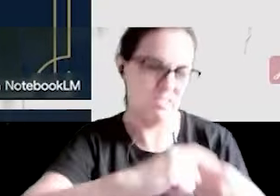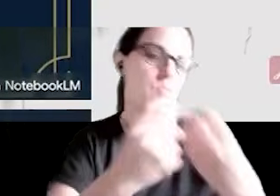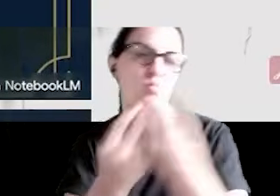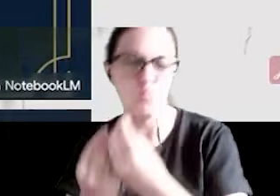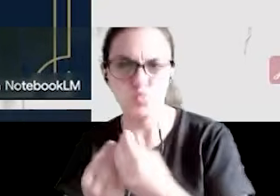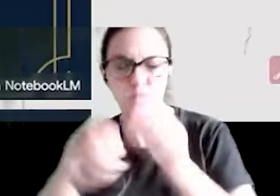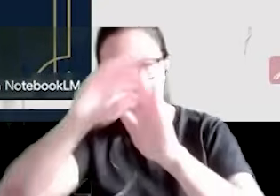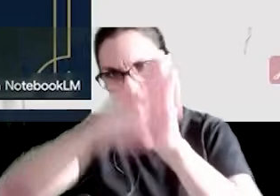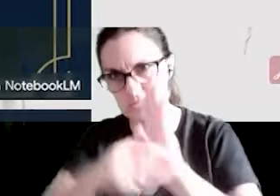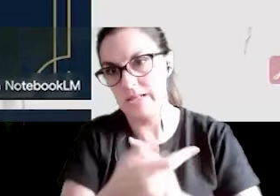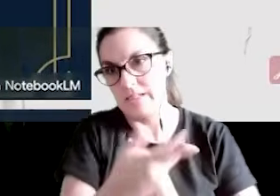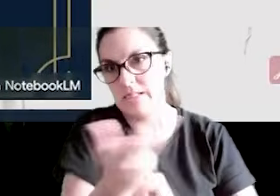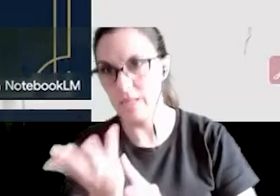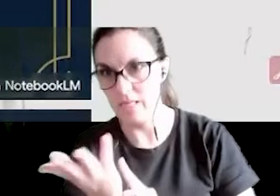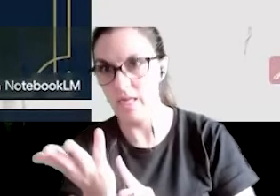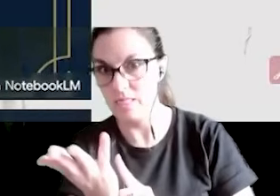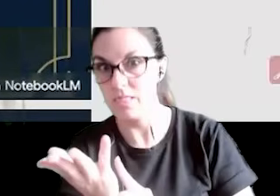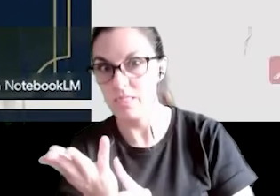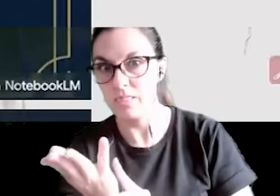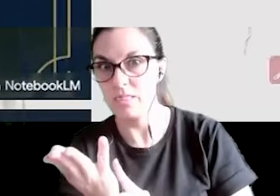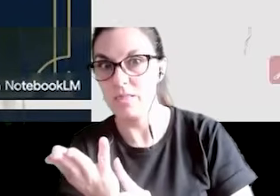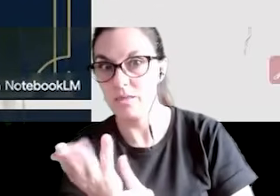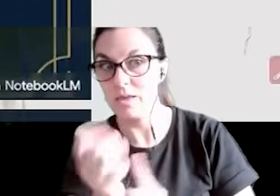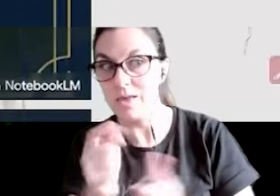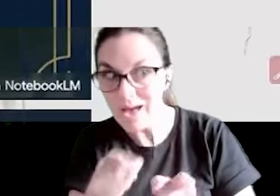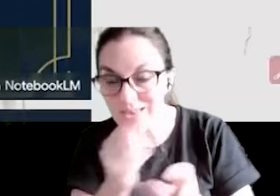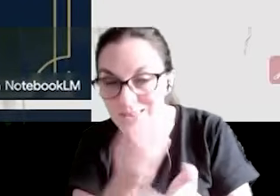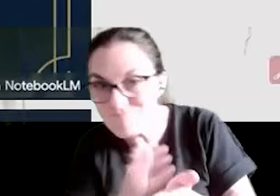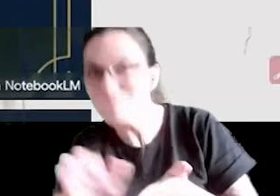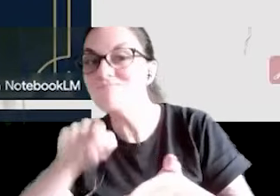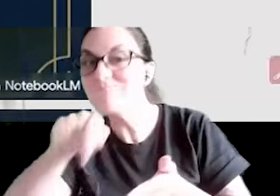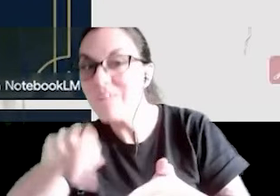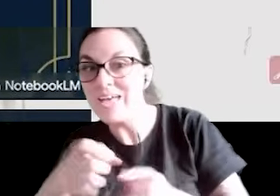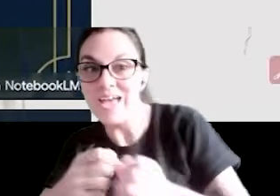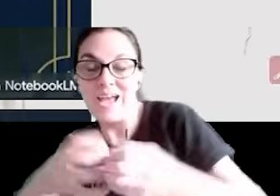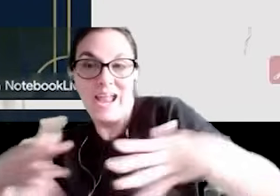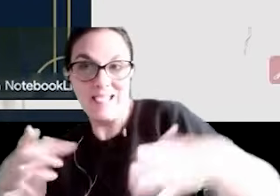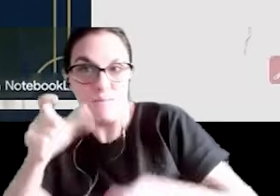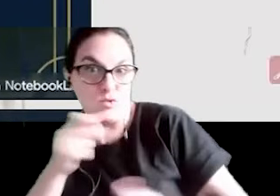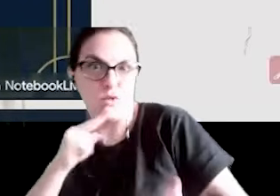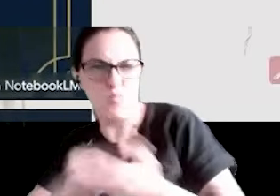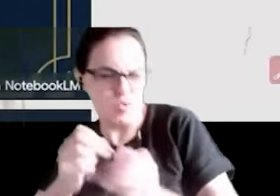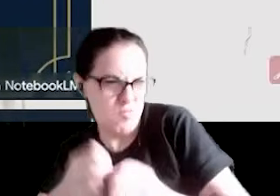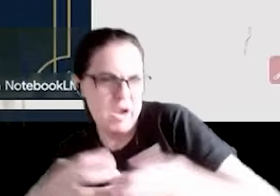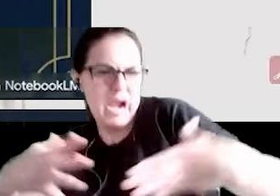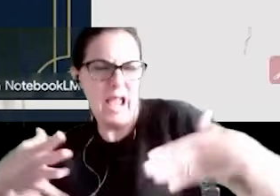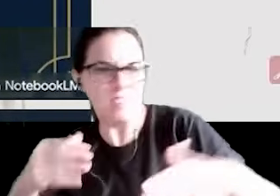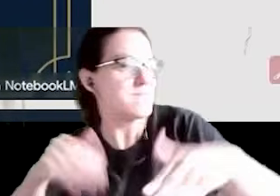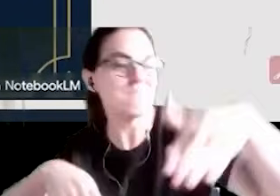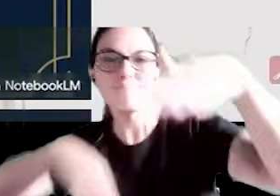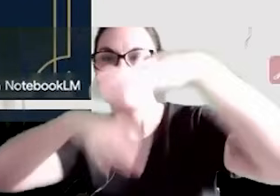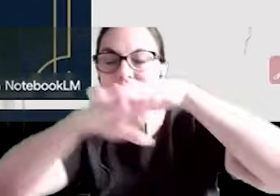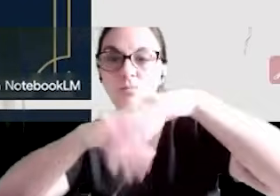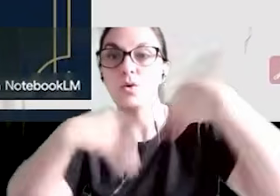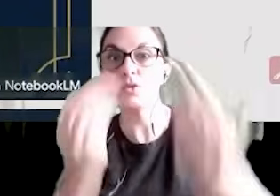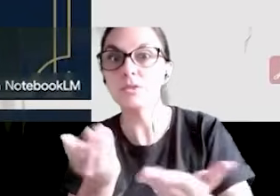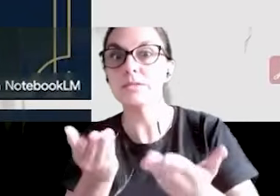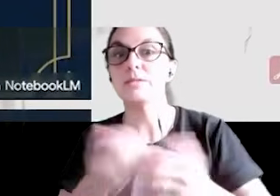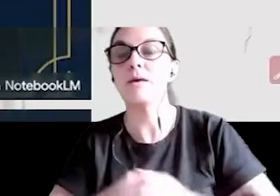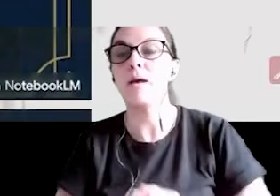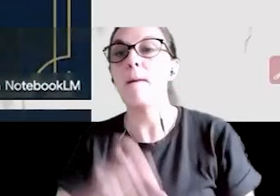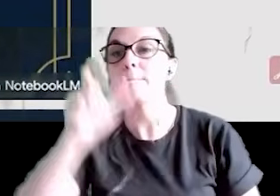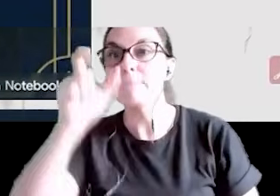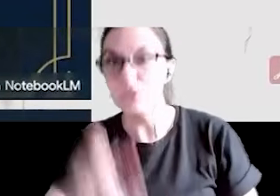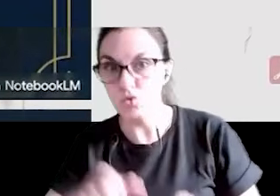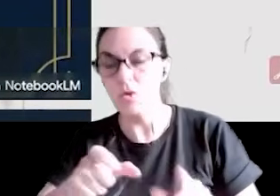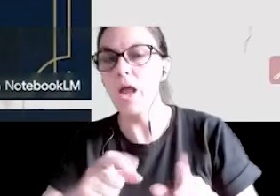contribuyentes, y los grandes contribuyentes son el segmento más alto, el de más arriba. Entonces, un sujeto que esté no cumpliendo con